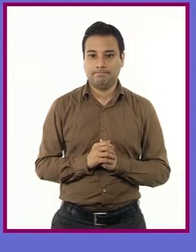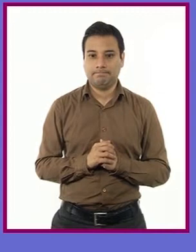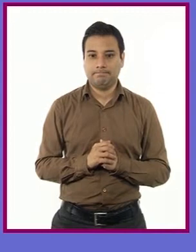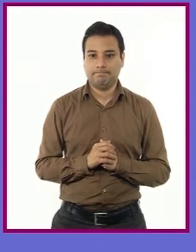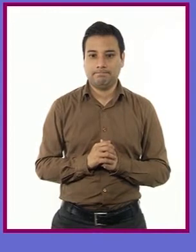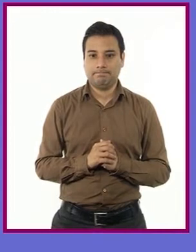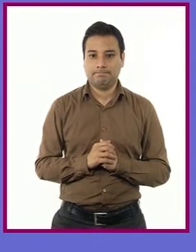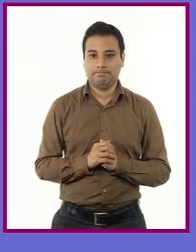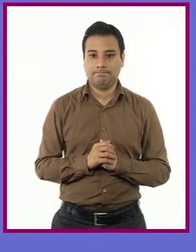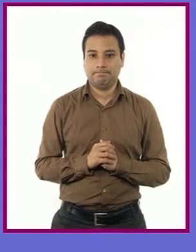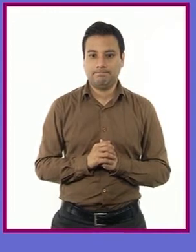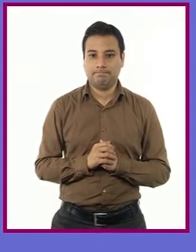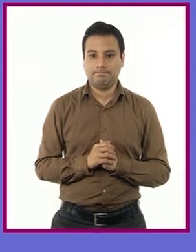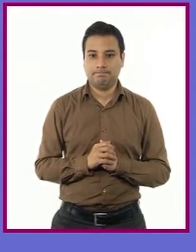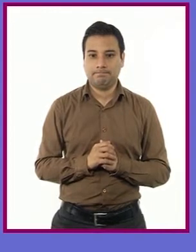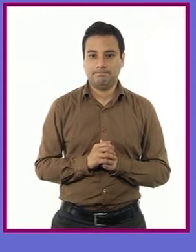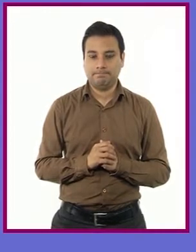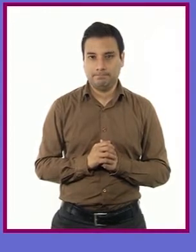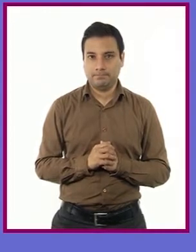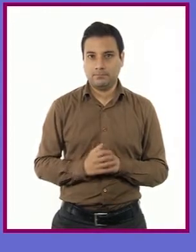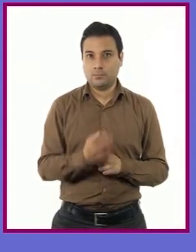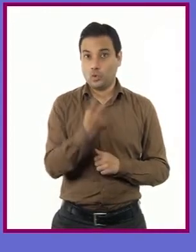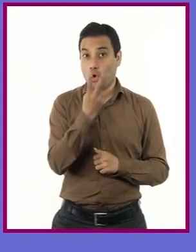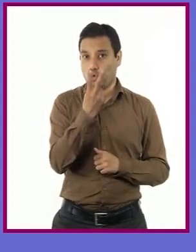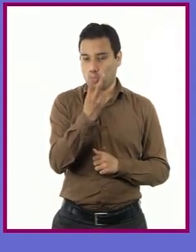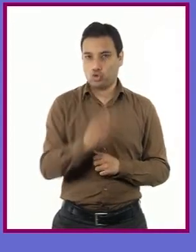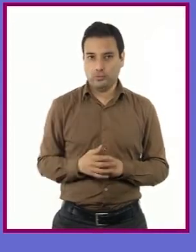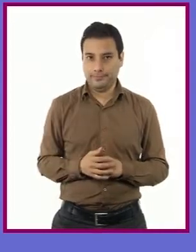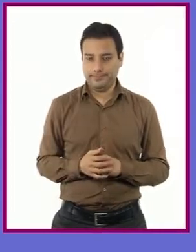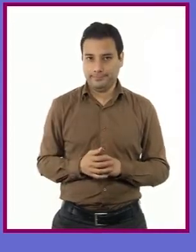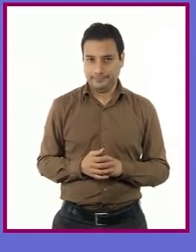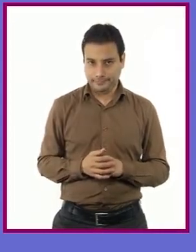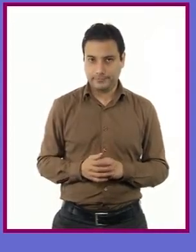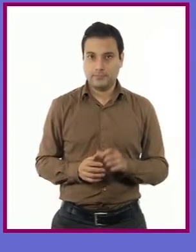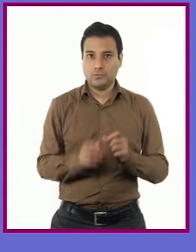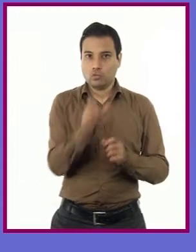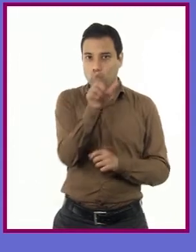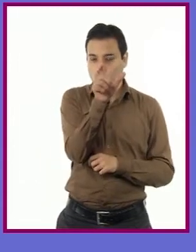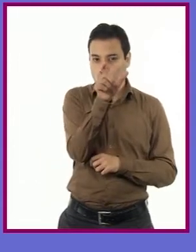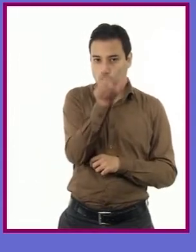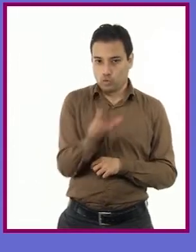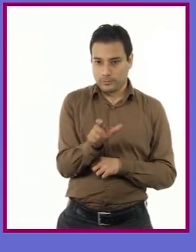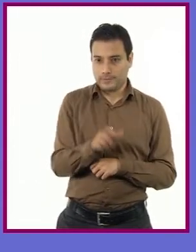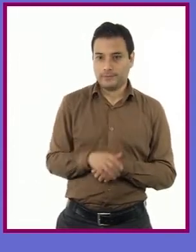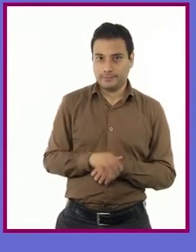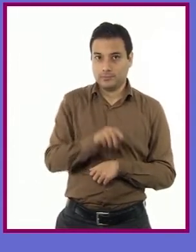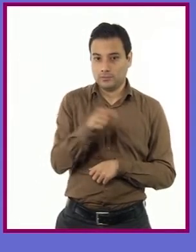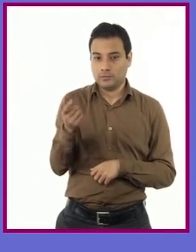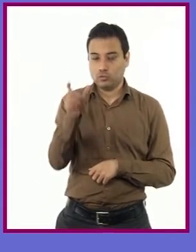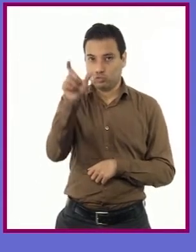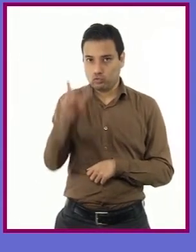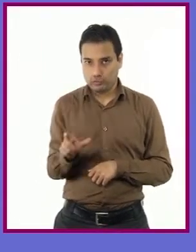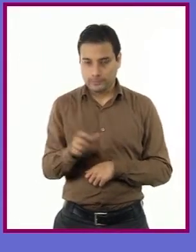El díptico necesita 2 columnas. Da clic en diseño de página, luego en columnas y selecciona